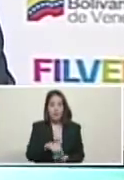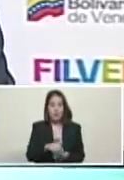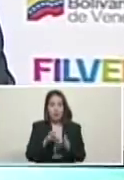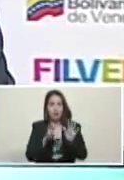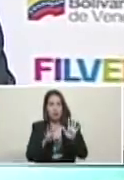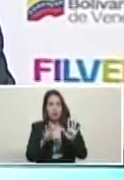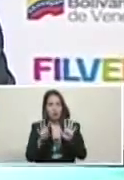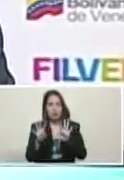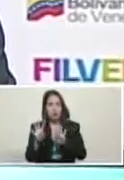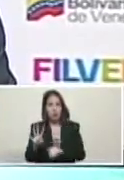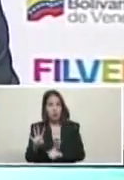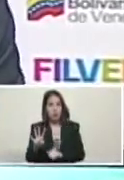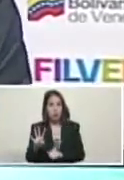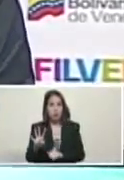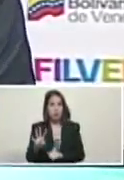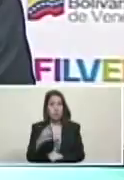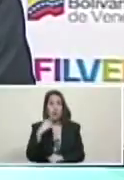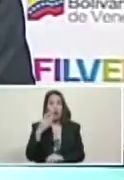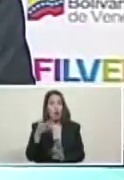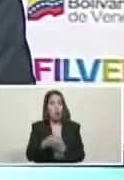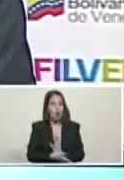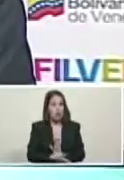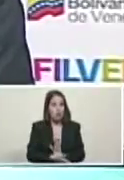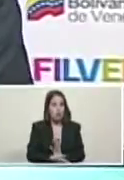1994, diciembre. El camino se alarga.